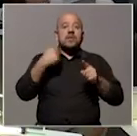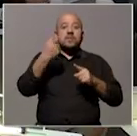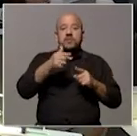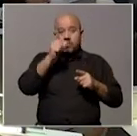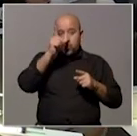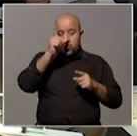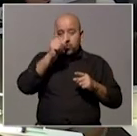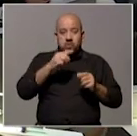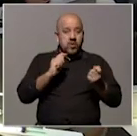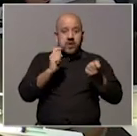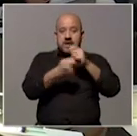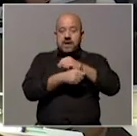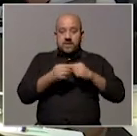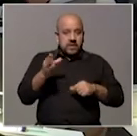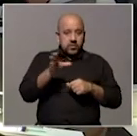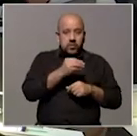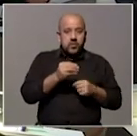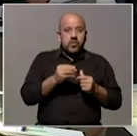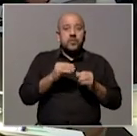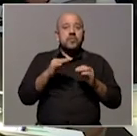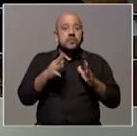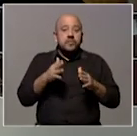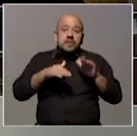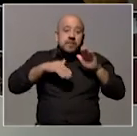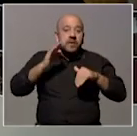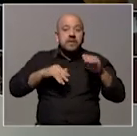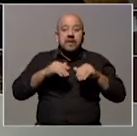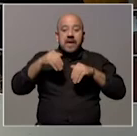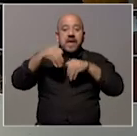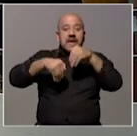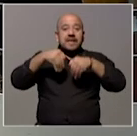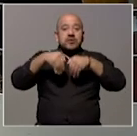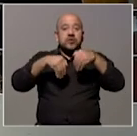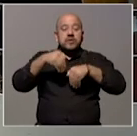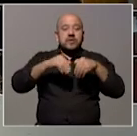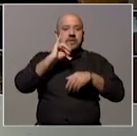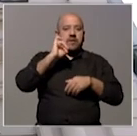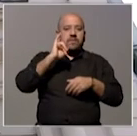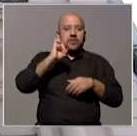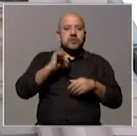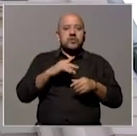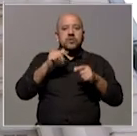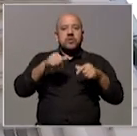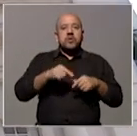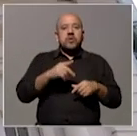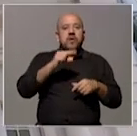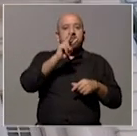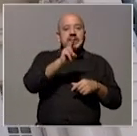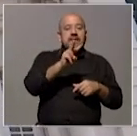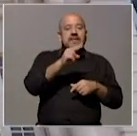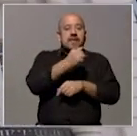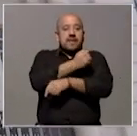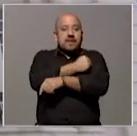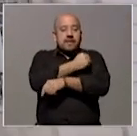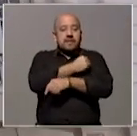gobierno departamental como la junta en función de los resultados de las elecciones de mayo próximo militante de la vertiente artiguista para